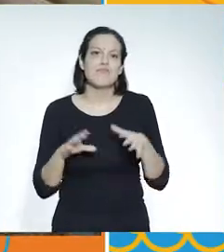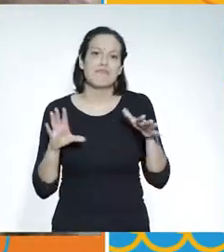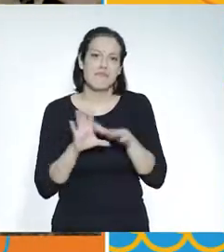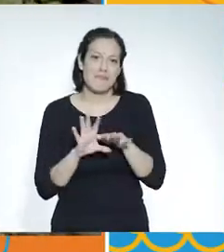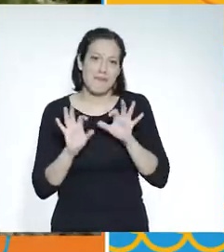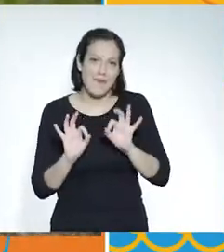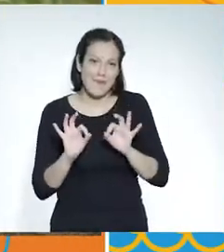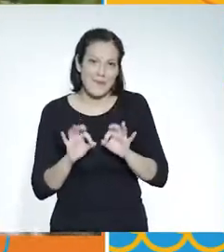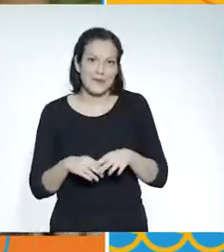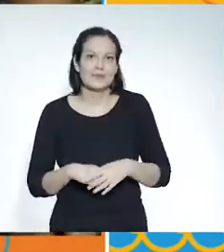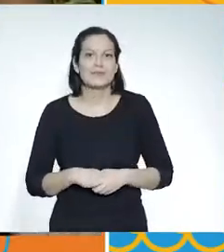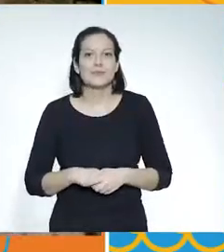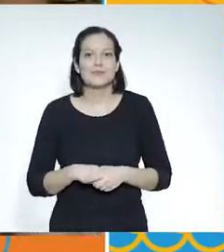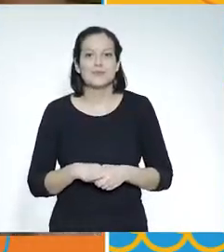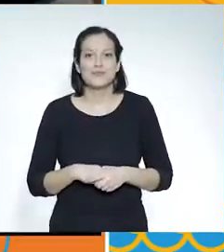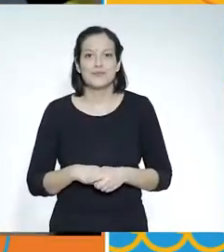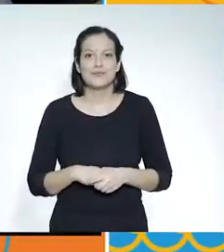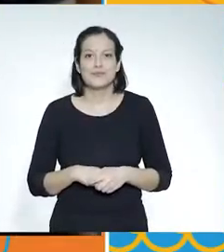Perfecto.